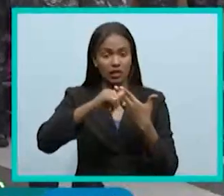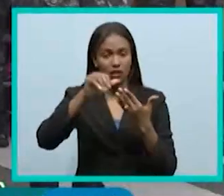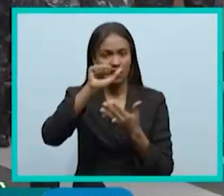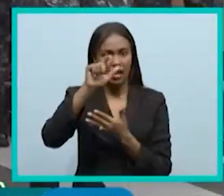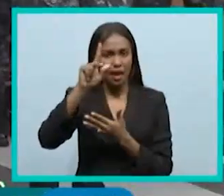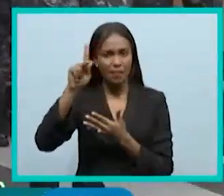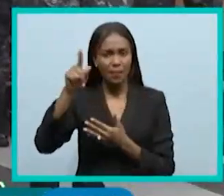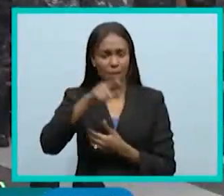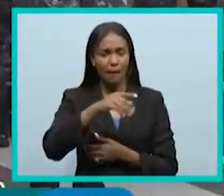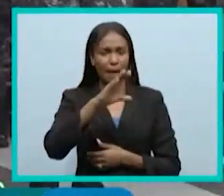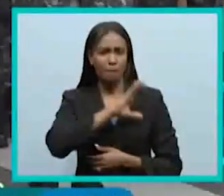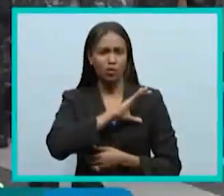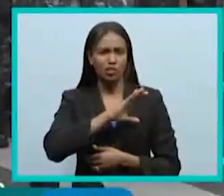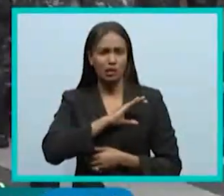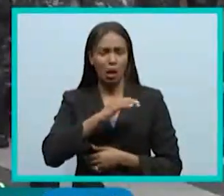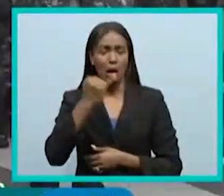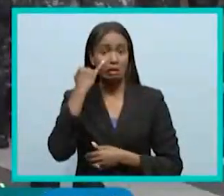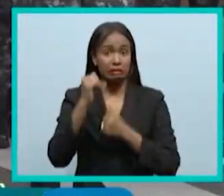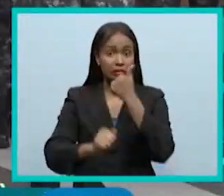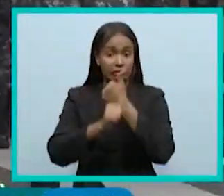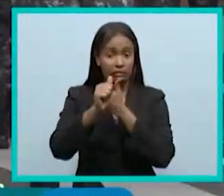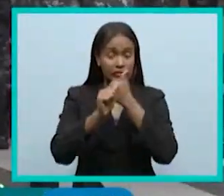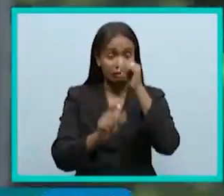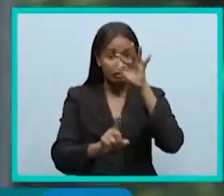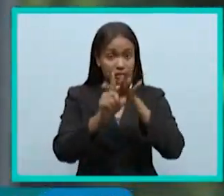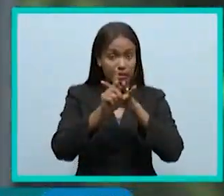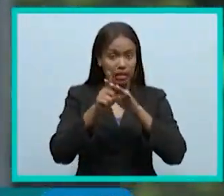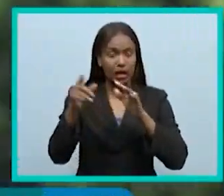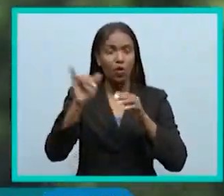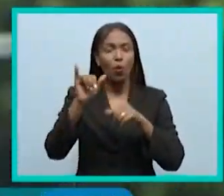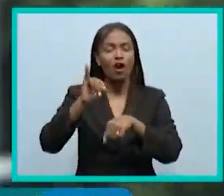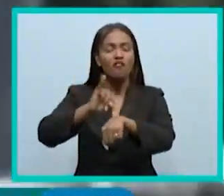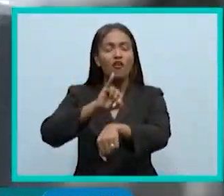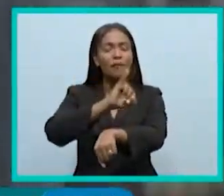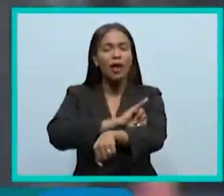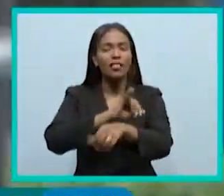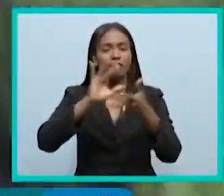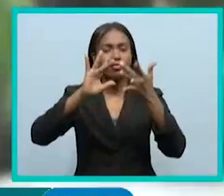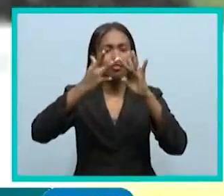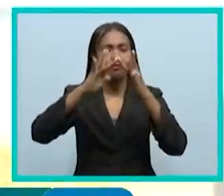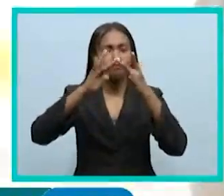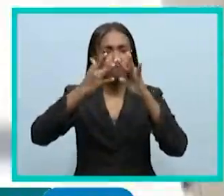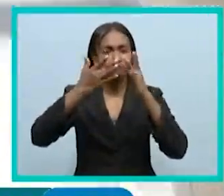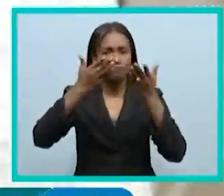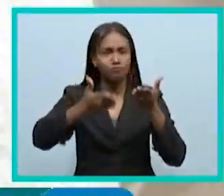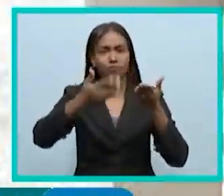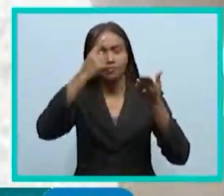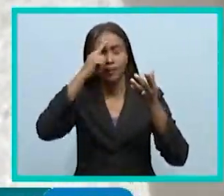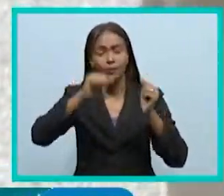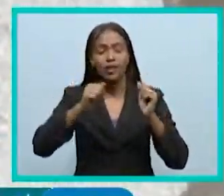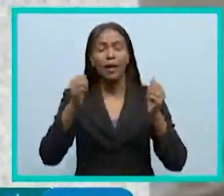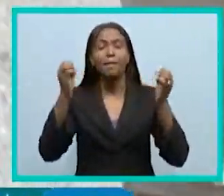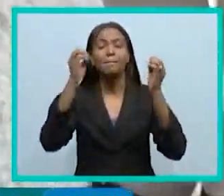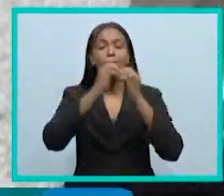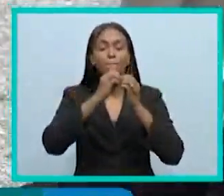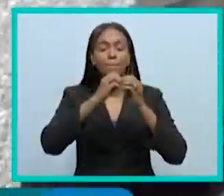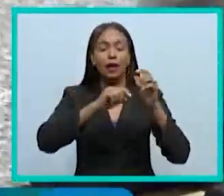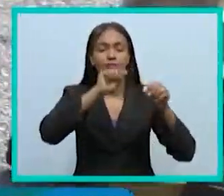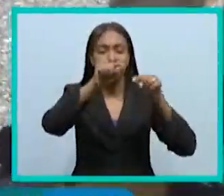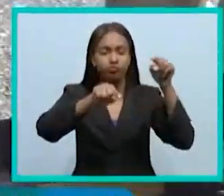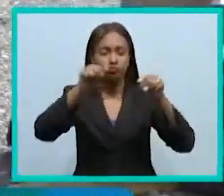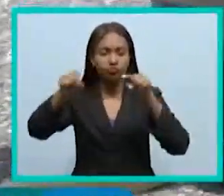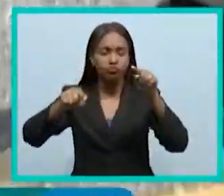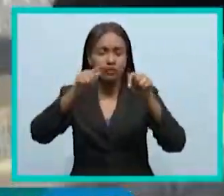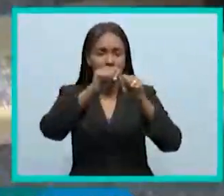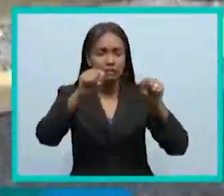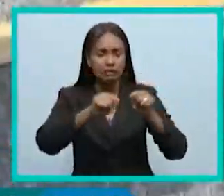virtuales surge como una plataforma informática diseñada y desarrollada para ampliar a nivel nacional